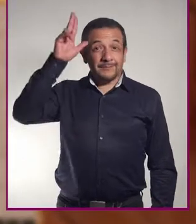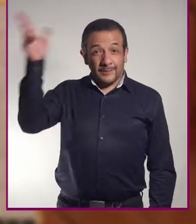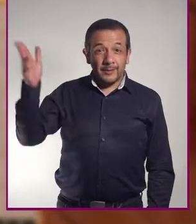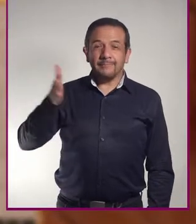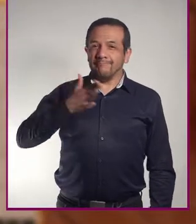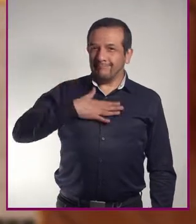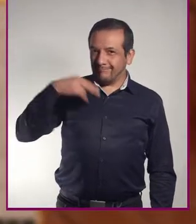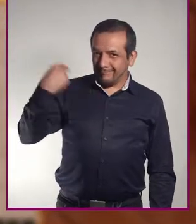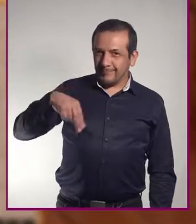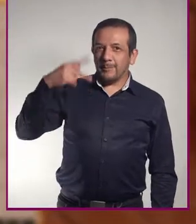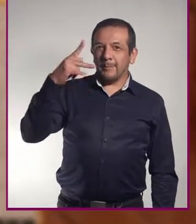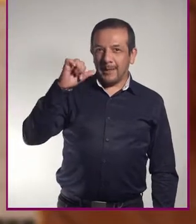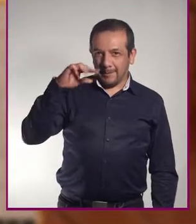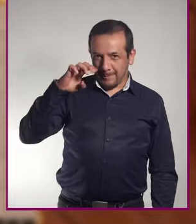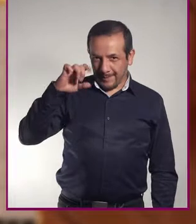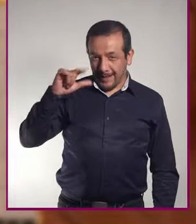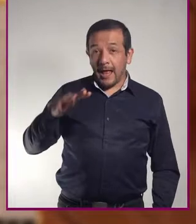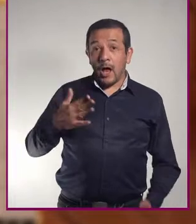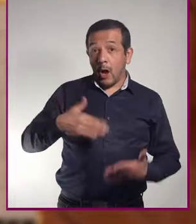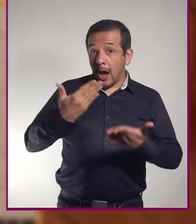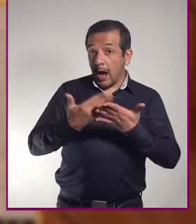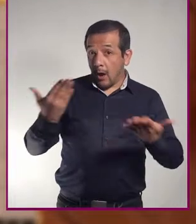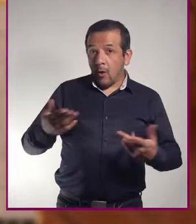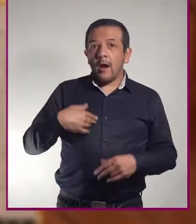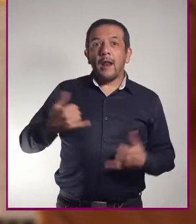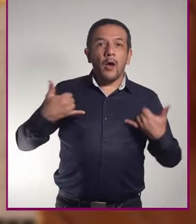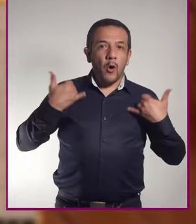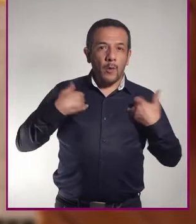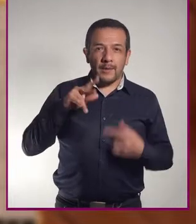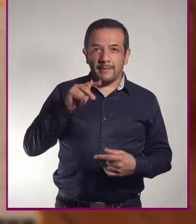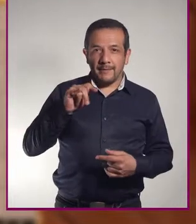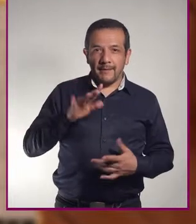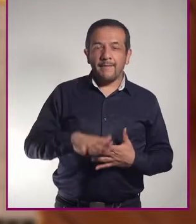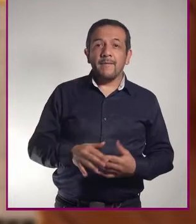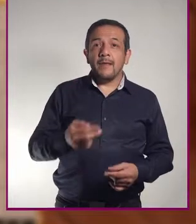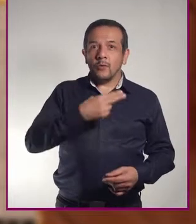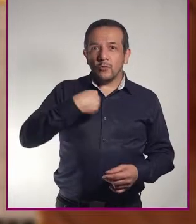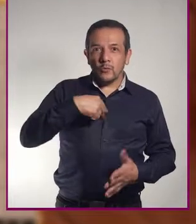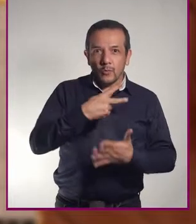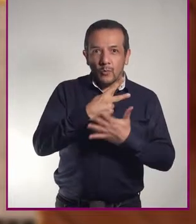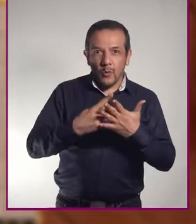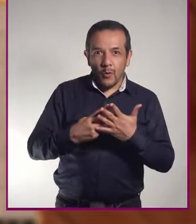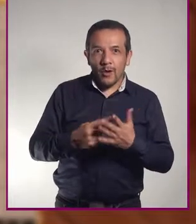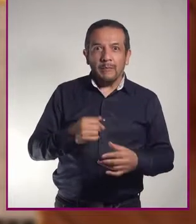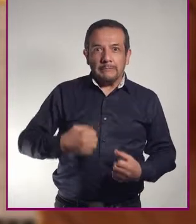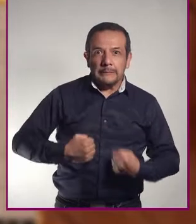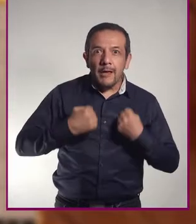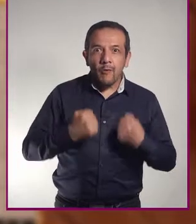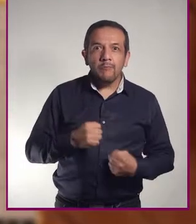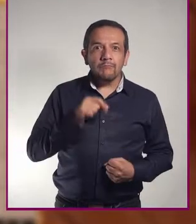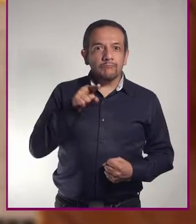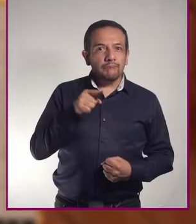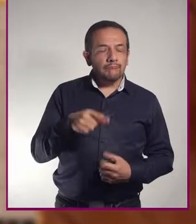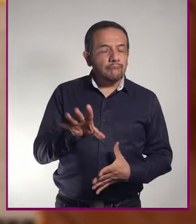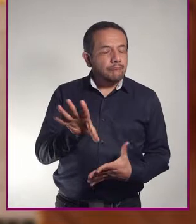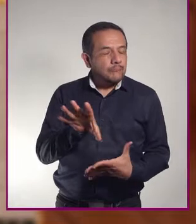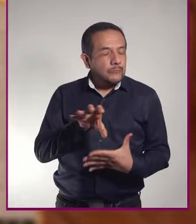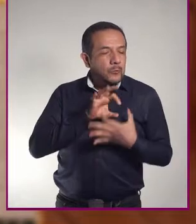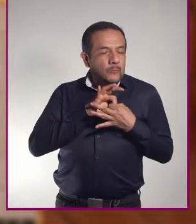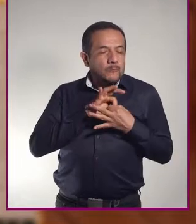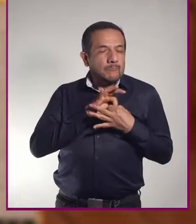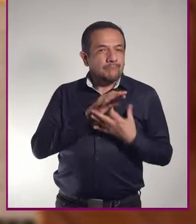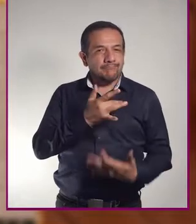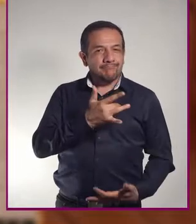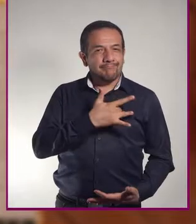Hola, yo soy Pamela y hoy en Vida Saludable de Jóvenes en TV tenemos un programa que estoy segura llegará a lo más profundo